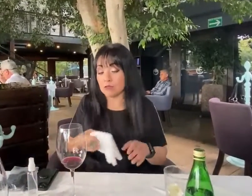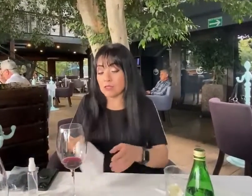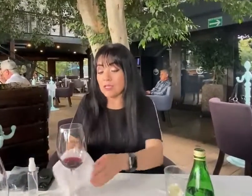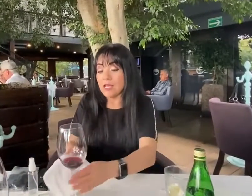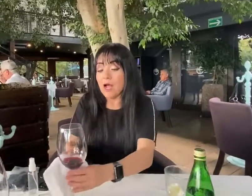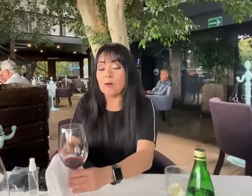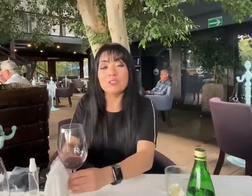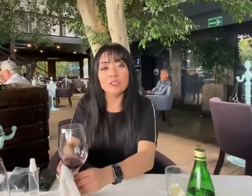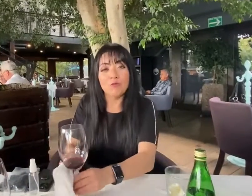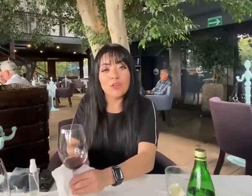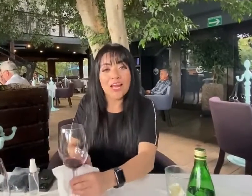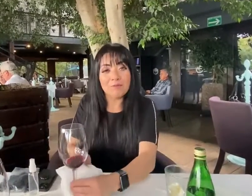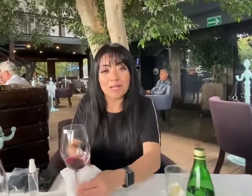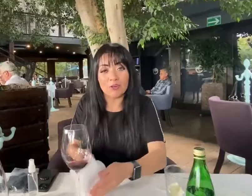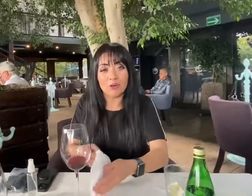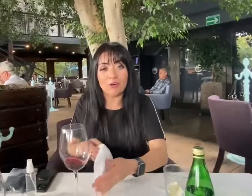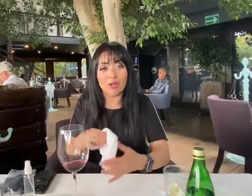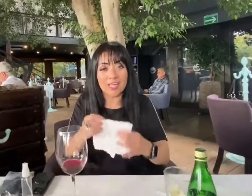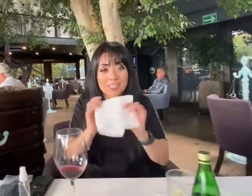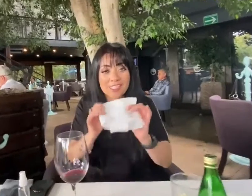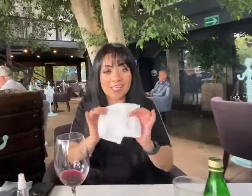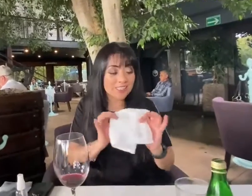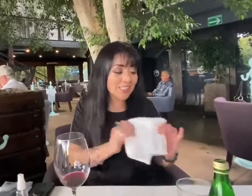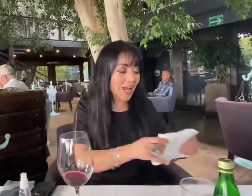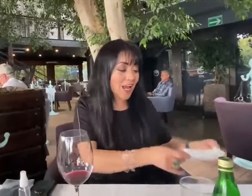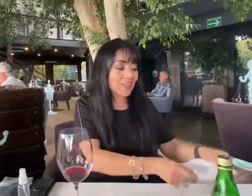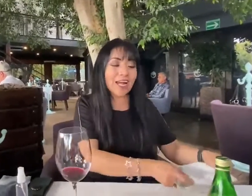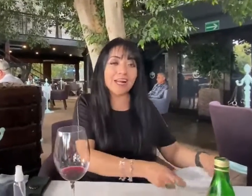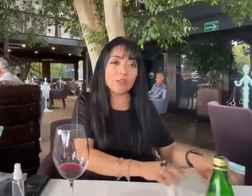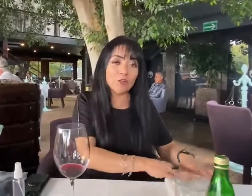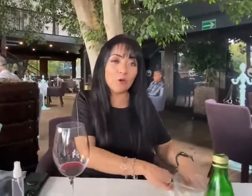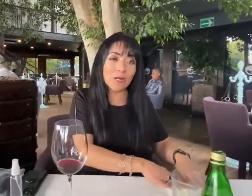que cuidarnos. Cuando yo fui al baño, lo que hice